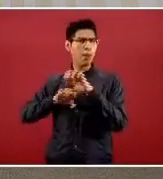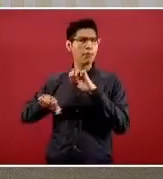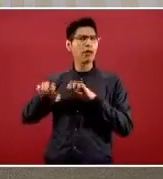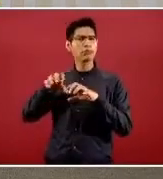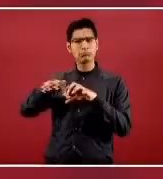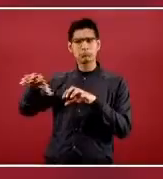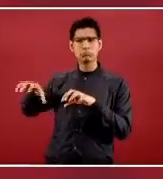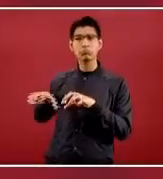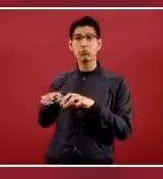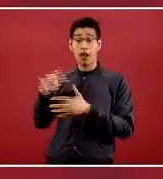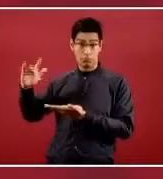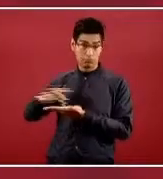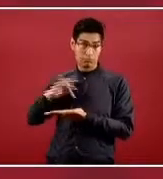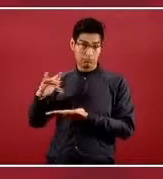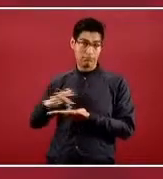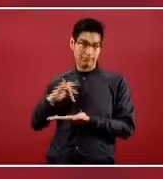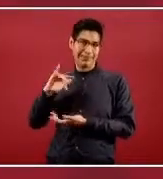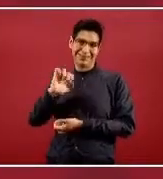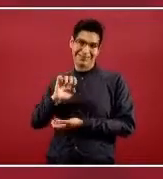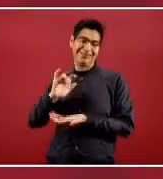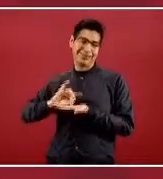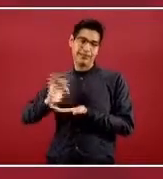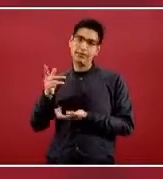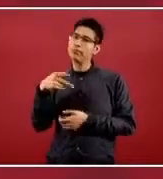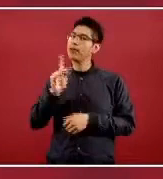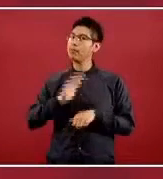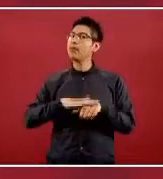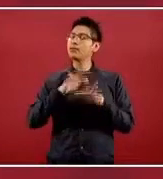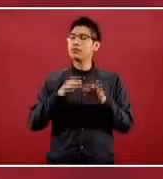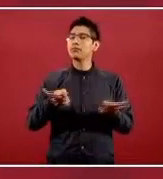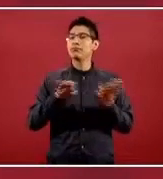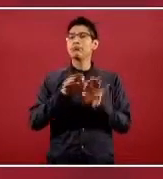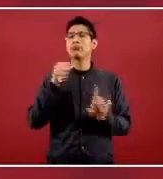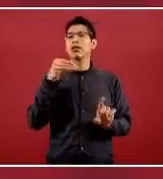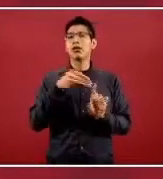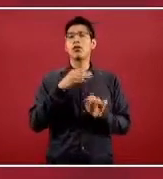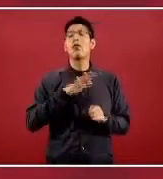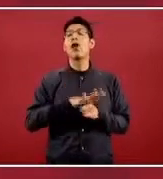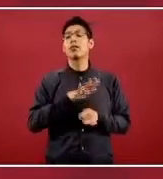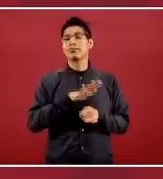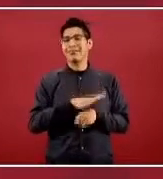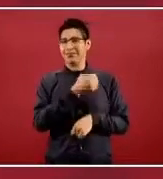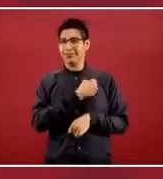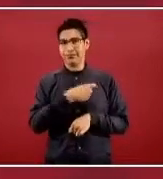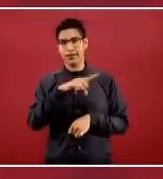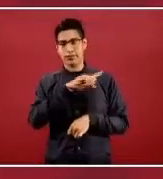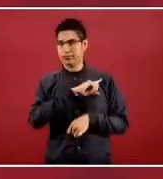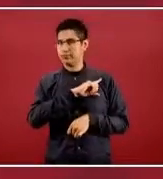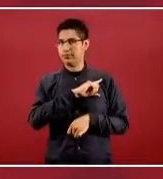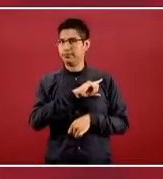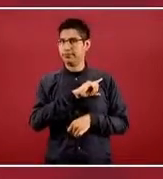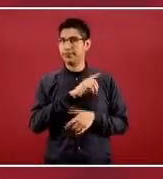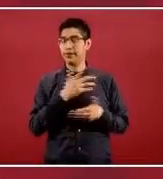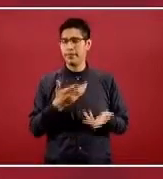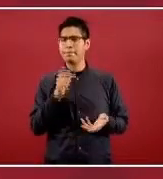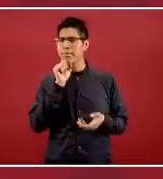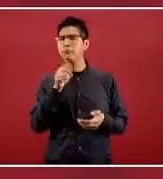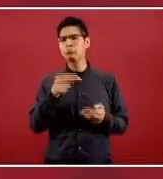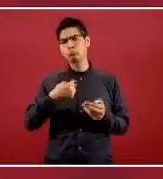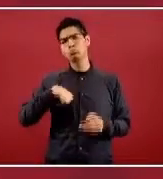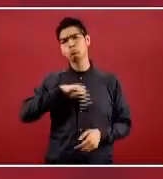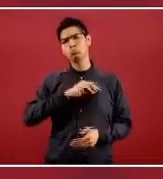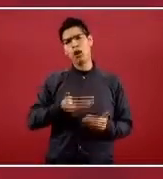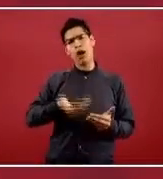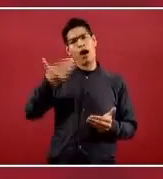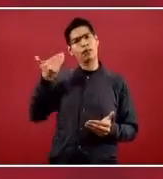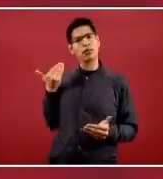comentando en los siguientes días. Desde que iniciamos la preparación para esta respuesta, en enero, en la primera semana de